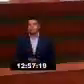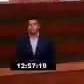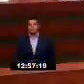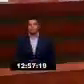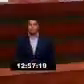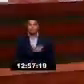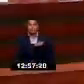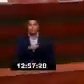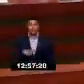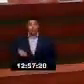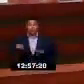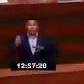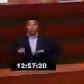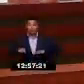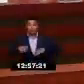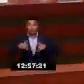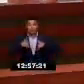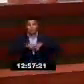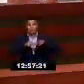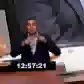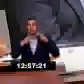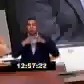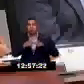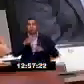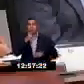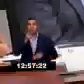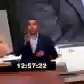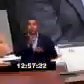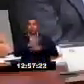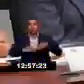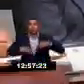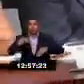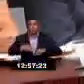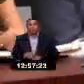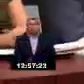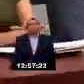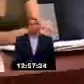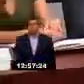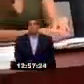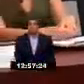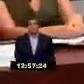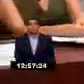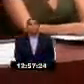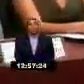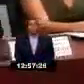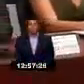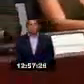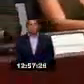La conducta de los jueces continuará siendo analizada por parte del Consejo de la Judicatura. Alciria de Sonofre, TC Televisión.